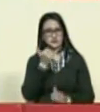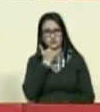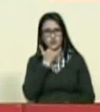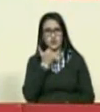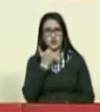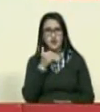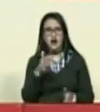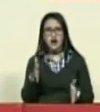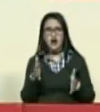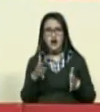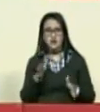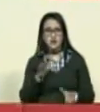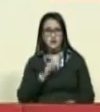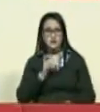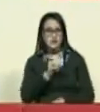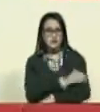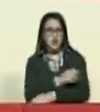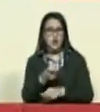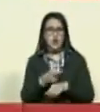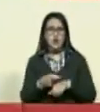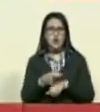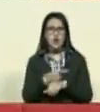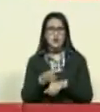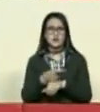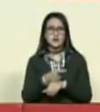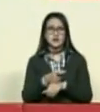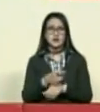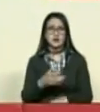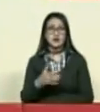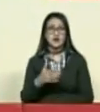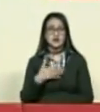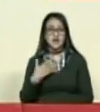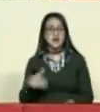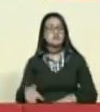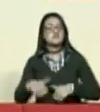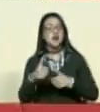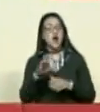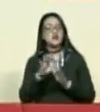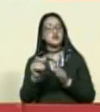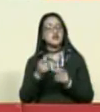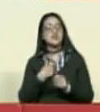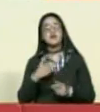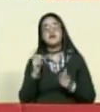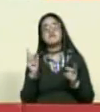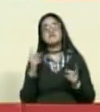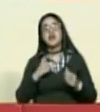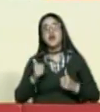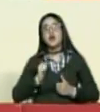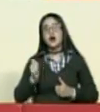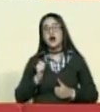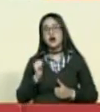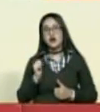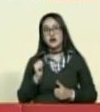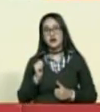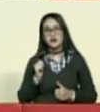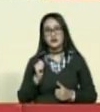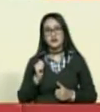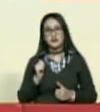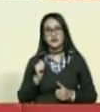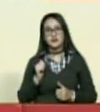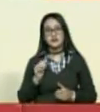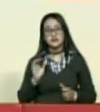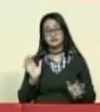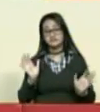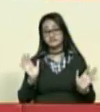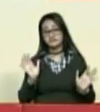Ganó un patiquín pichón de Hitler y pretendió retar a la constituyente y salió con los